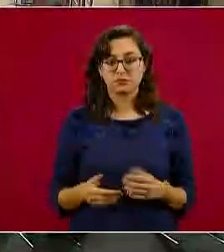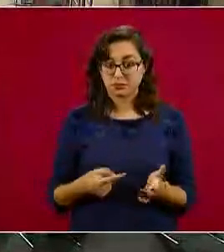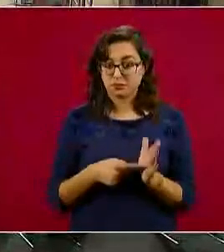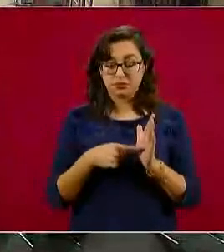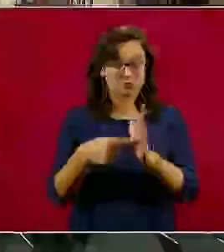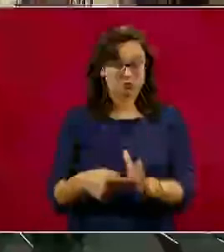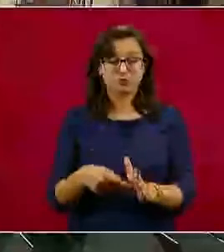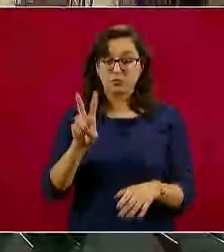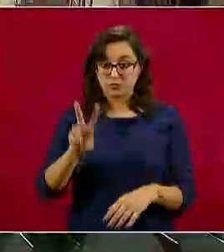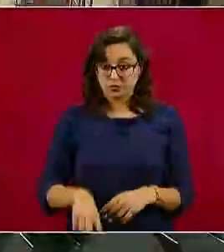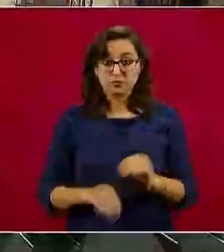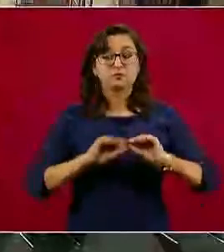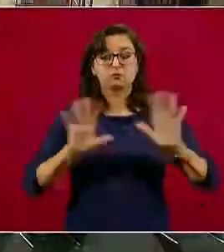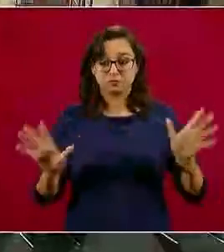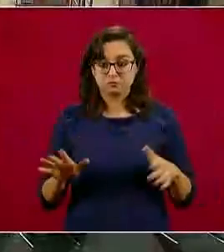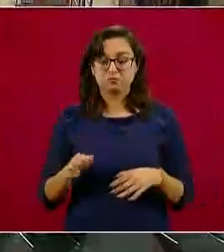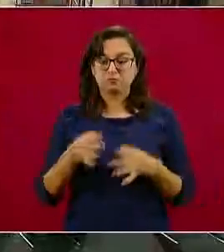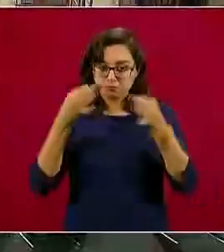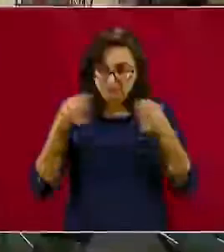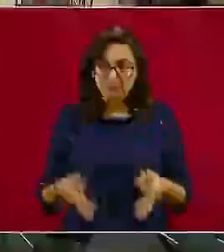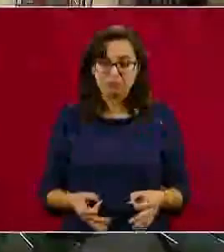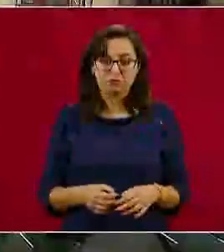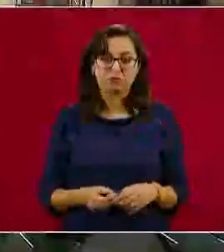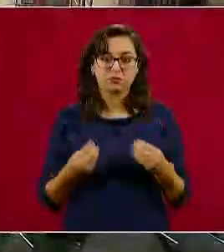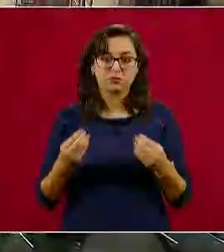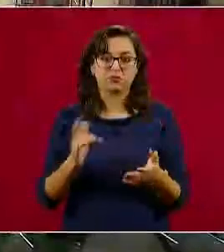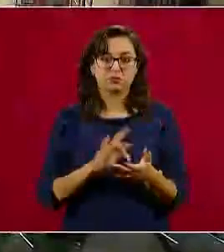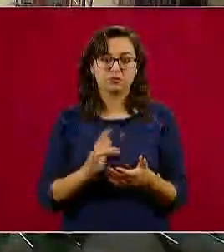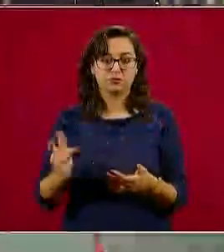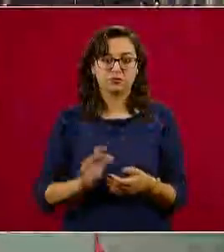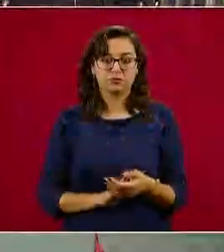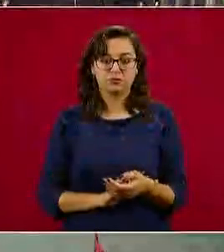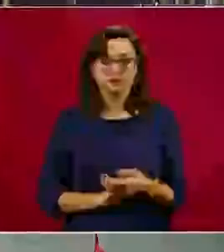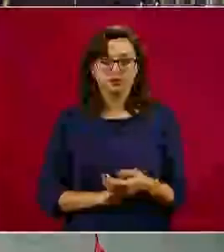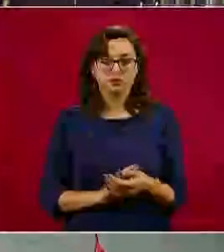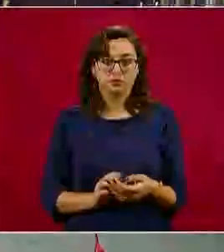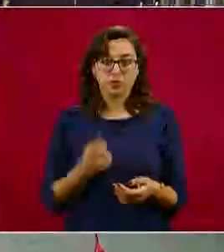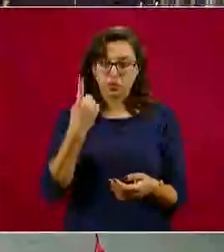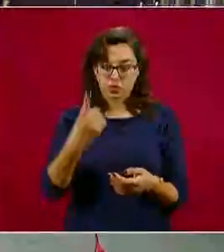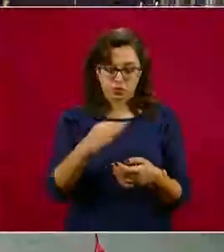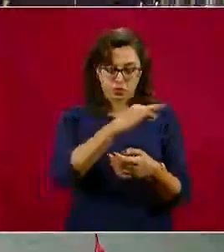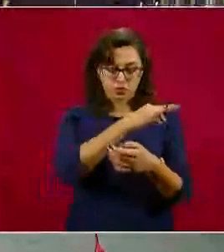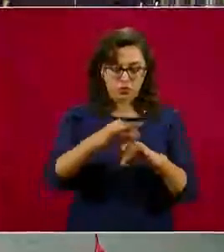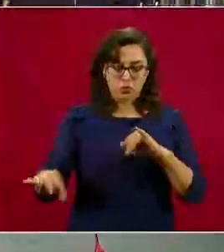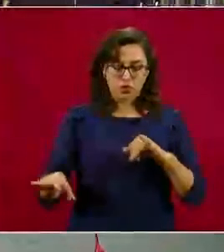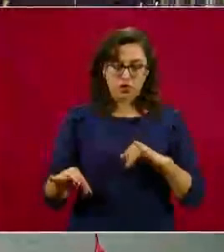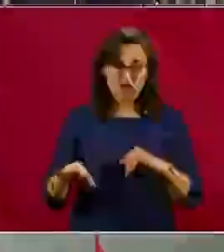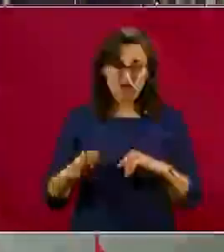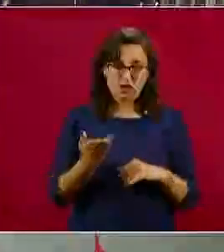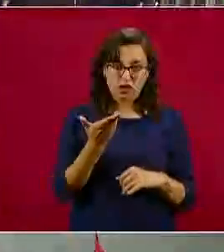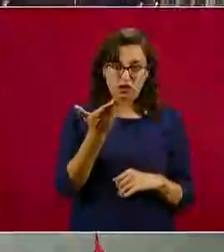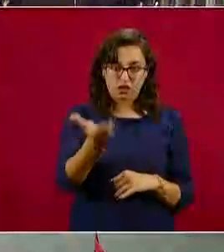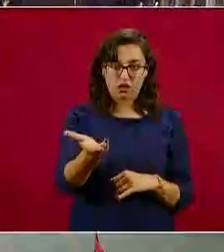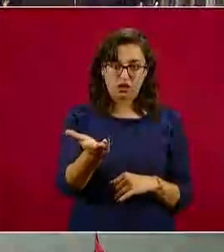muy sustancial de que funciona. Muchas gracias. Vamos a dar una última, vamos a darle la palabra aquí